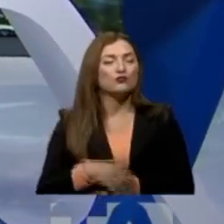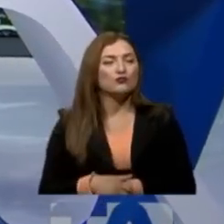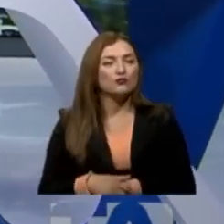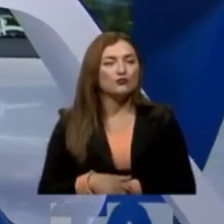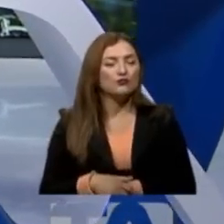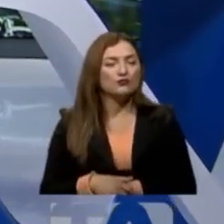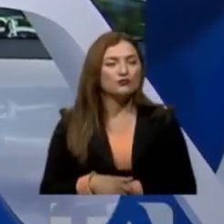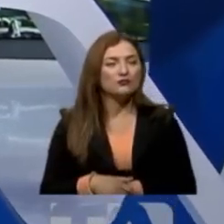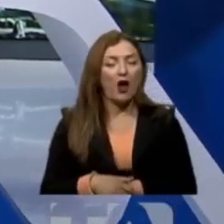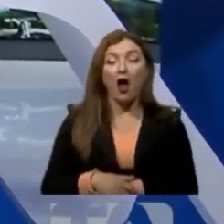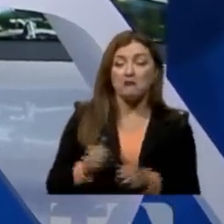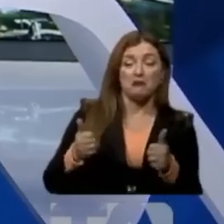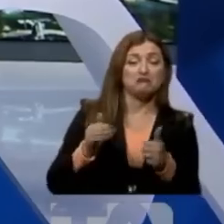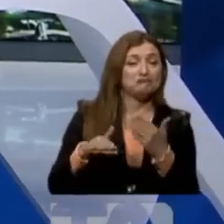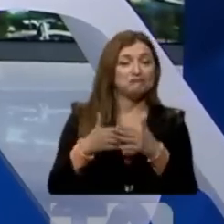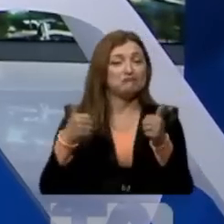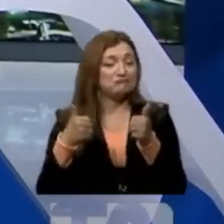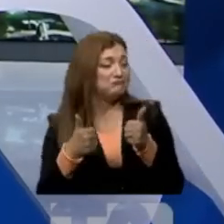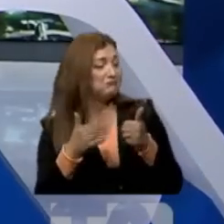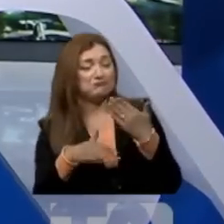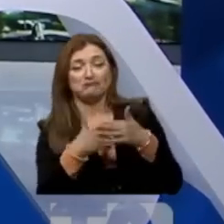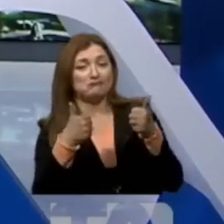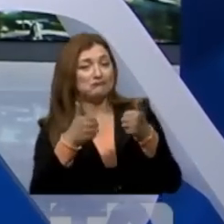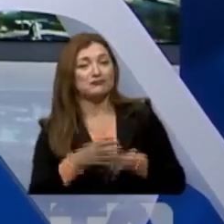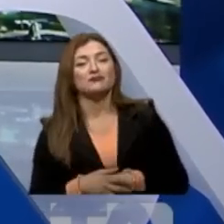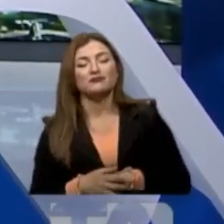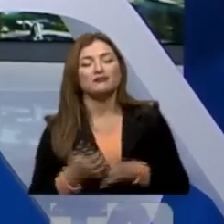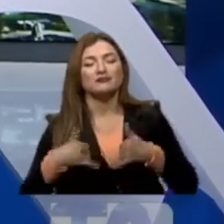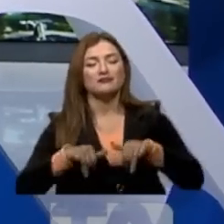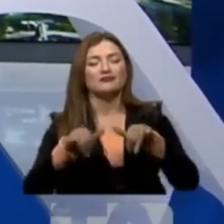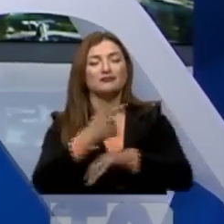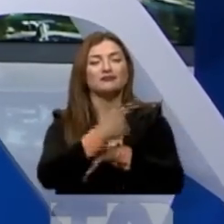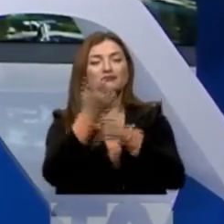perfecto. Sí, ya. Yeah. Ok, continuamos. Un día como hoy. Ahora sí. Ahora sí.